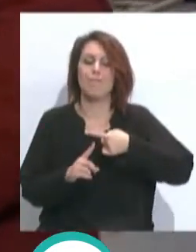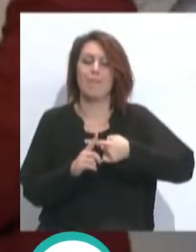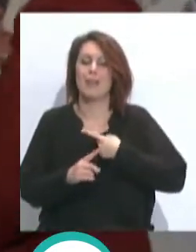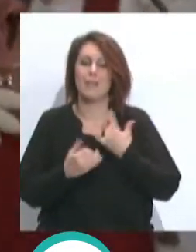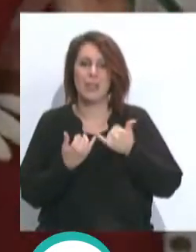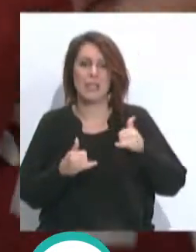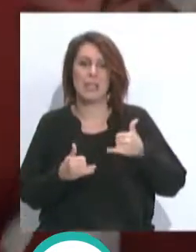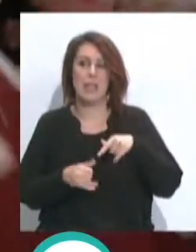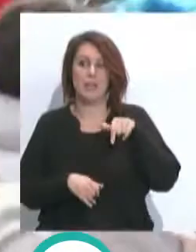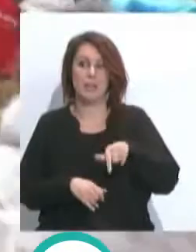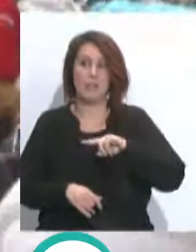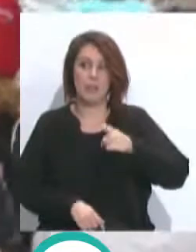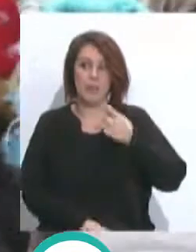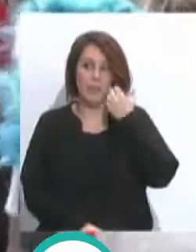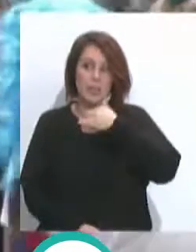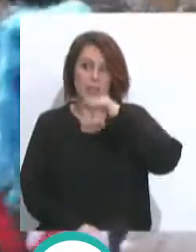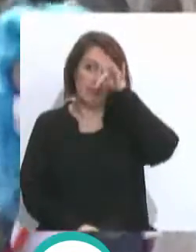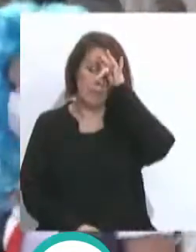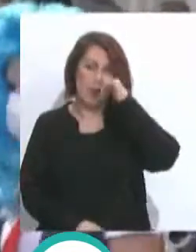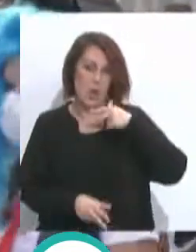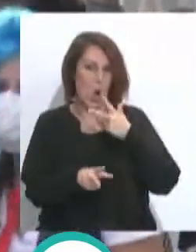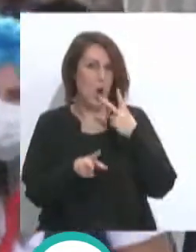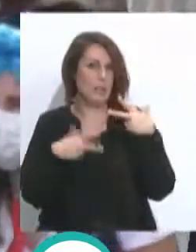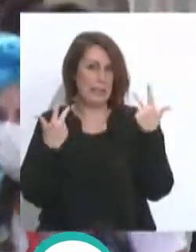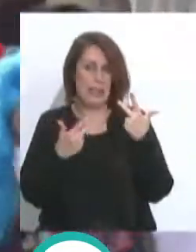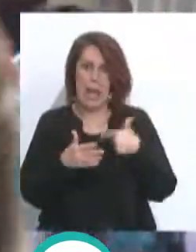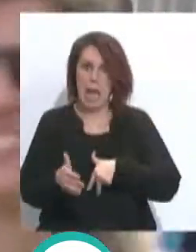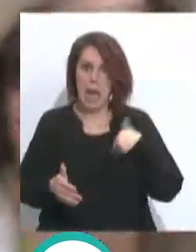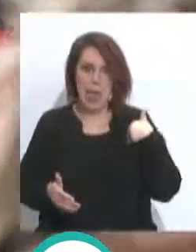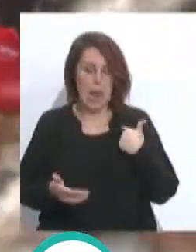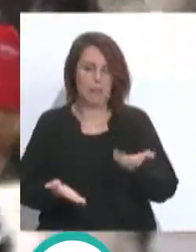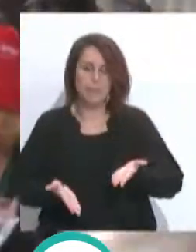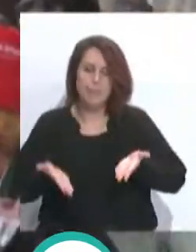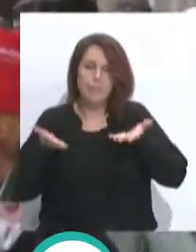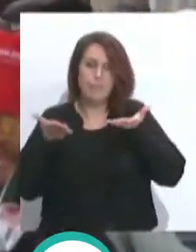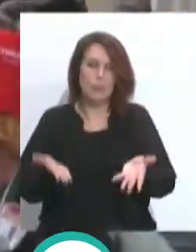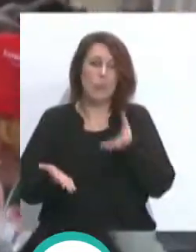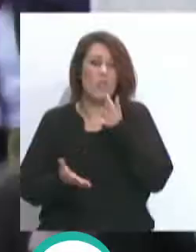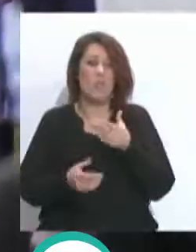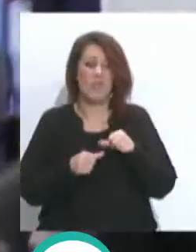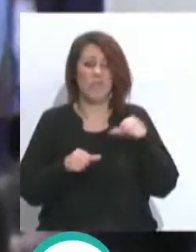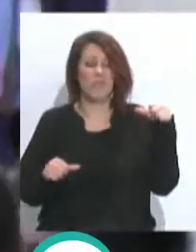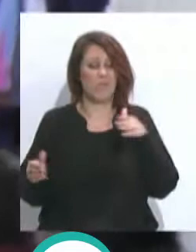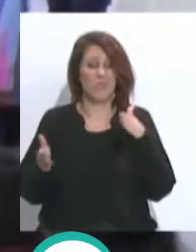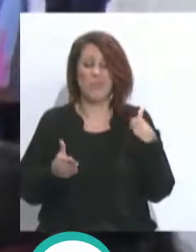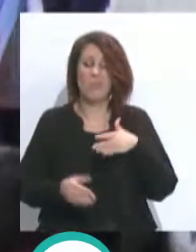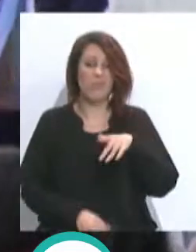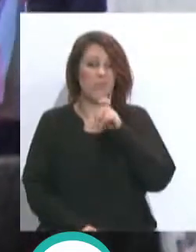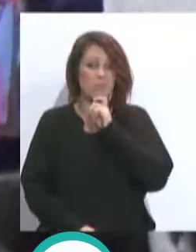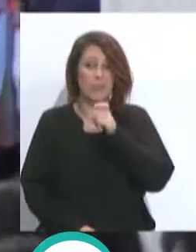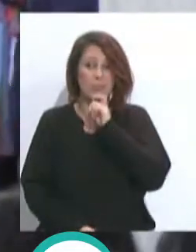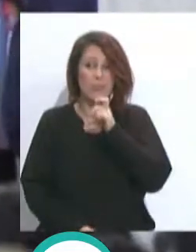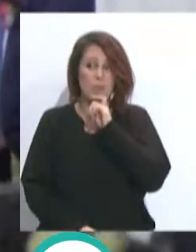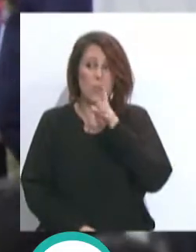fiesta ha reportado en este primer fin de semana a toda la hostelería. Empuje más que necesario después de haber padecido momentos muy complicados